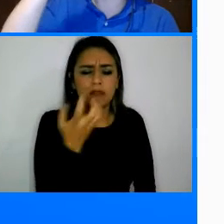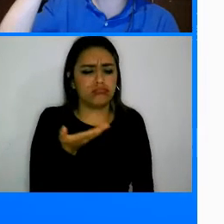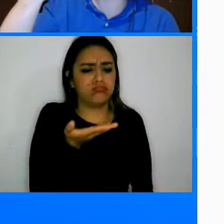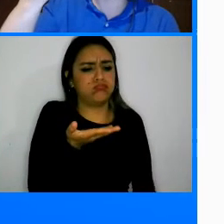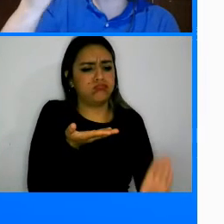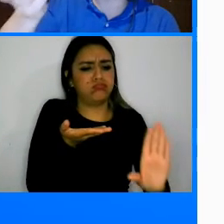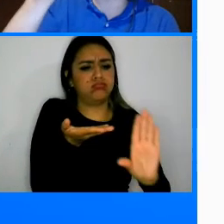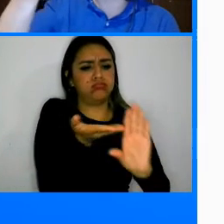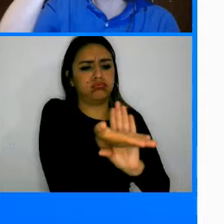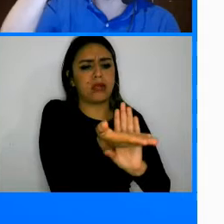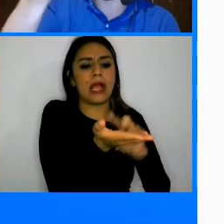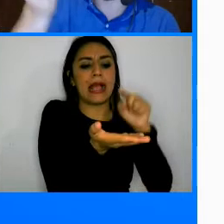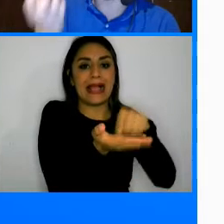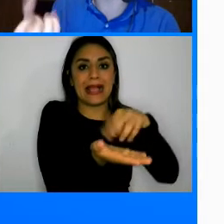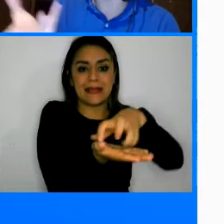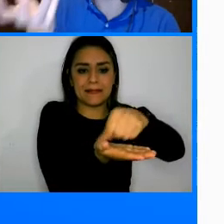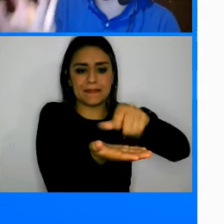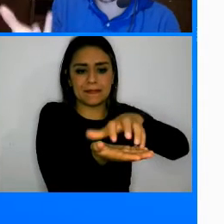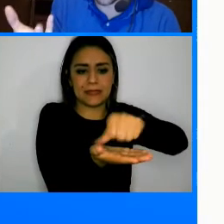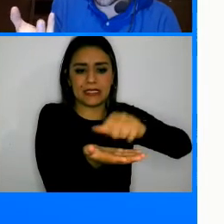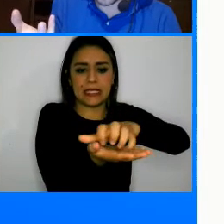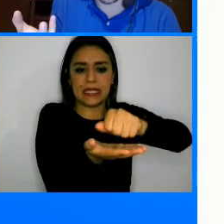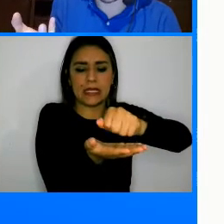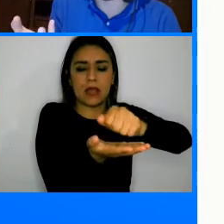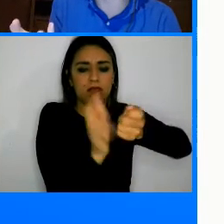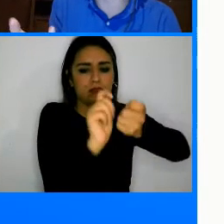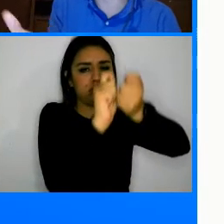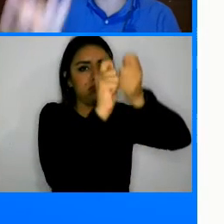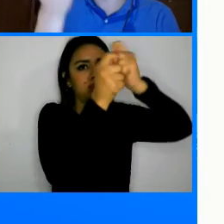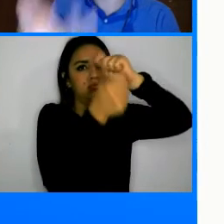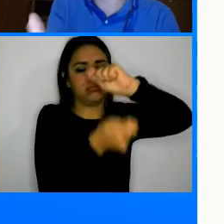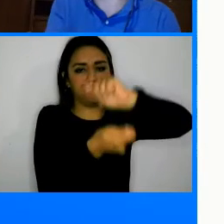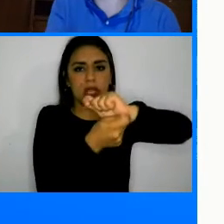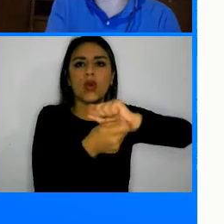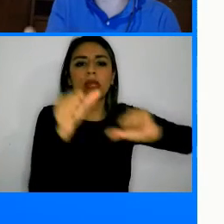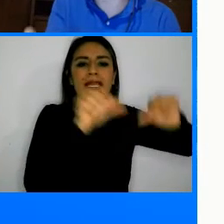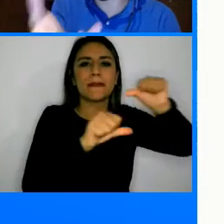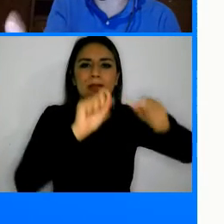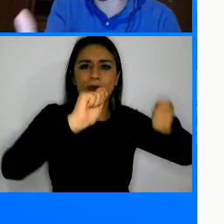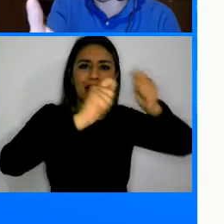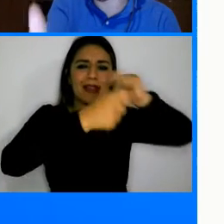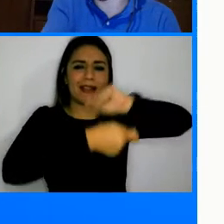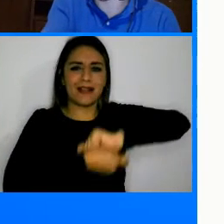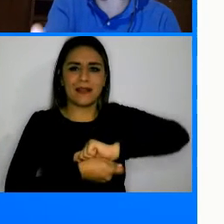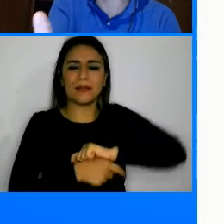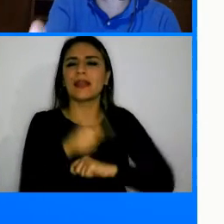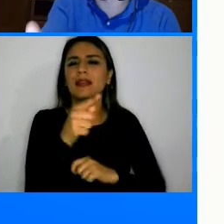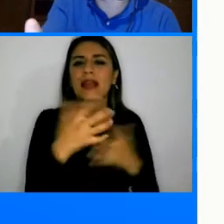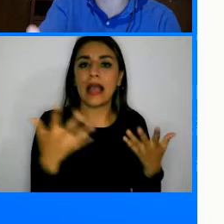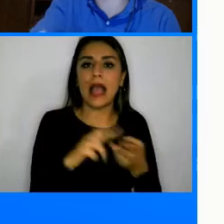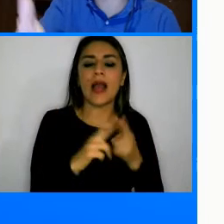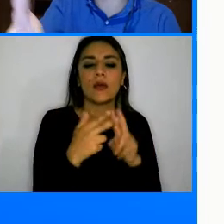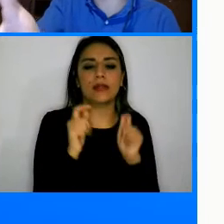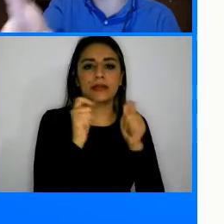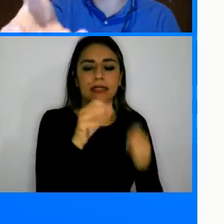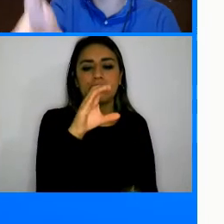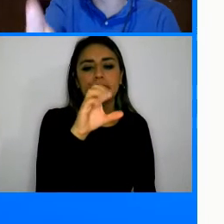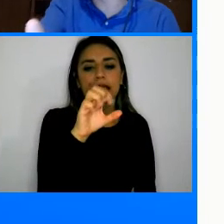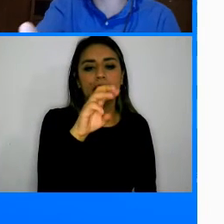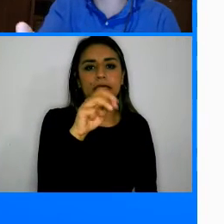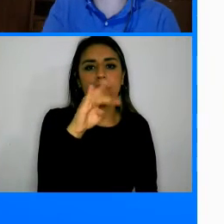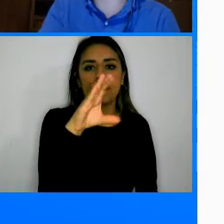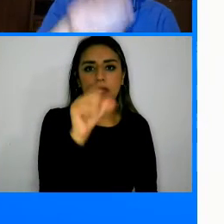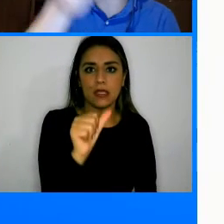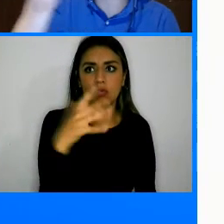la arcilla, el barro deja de ser arcilla, se transforma químicamente y entonces ahora la llamamos cerámica, que es un material mucho